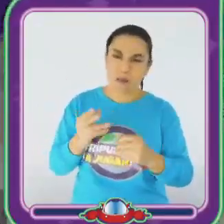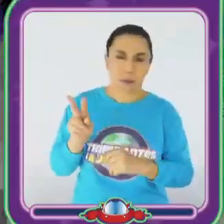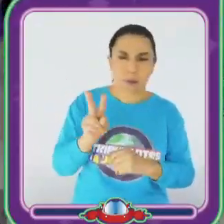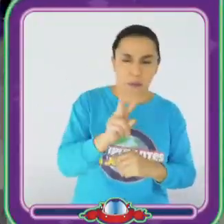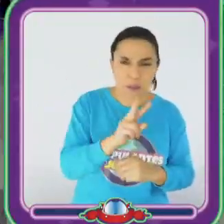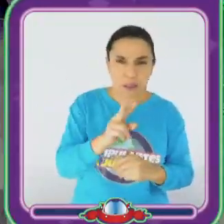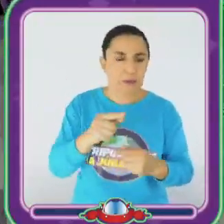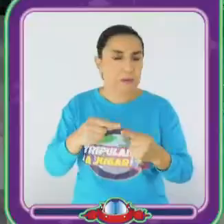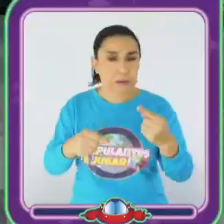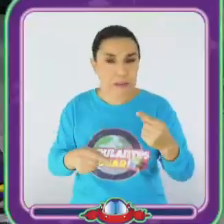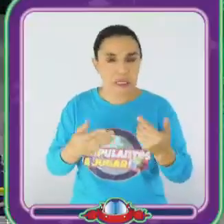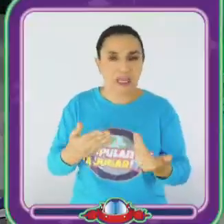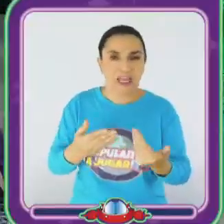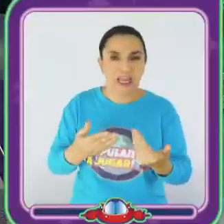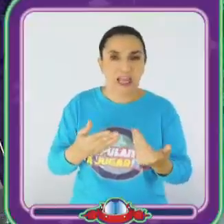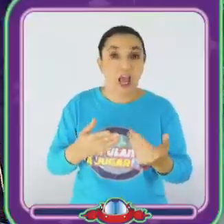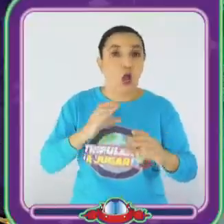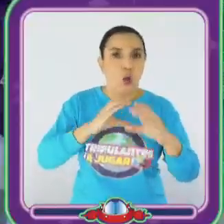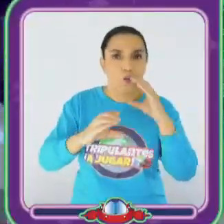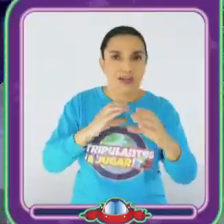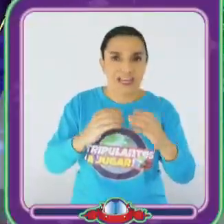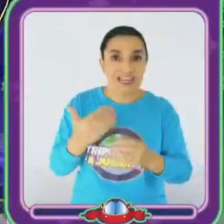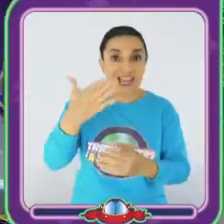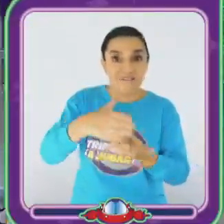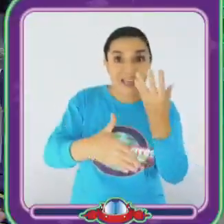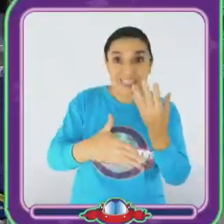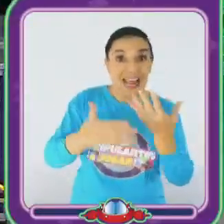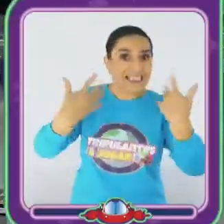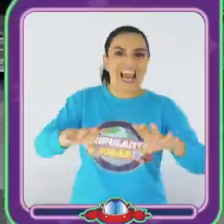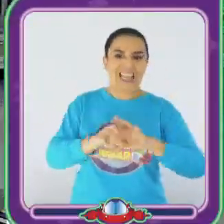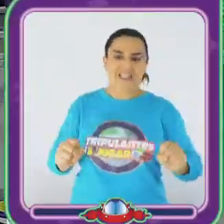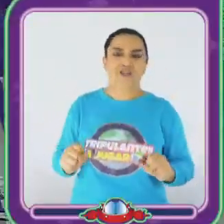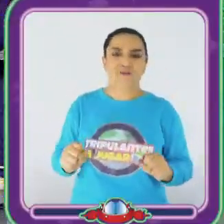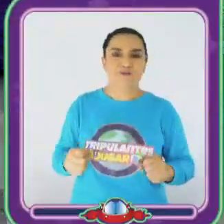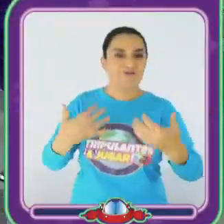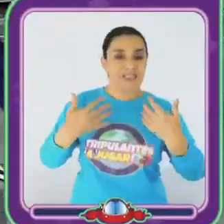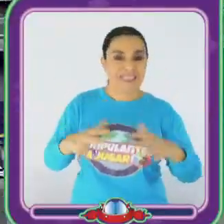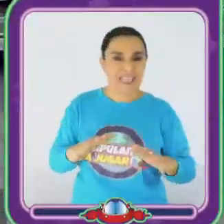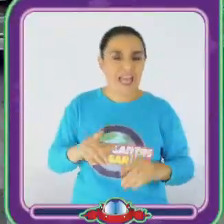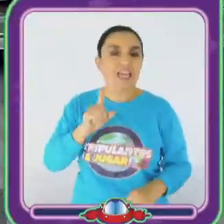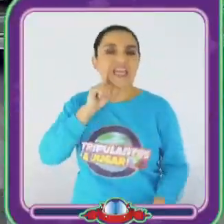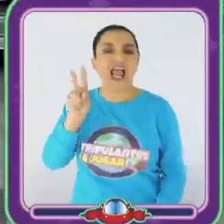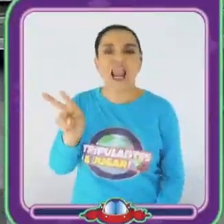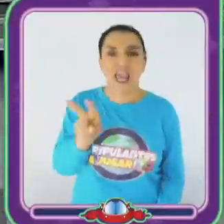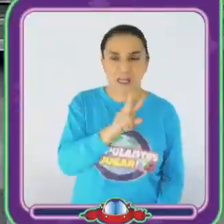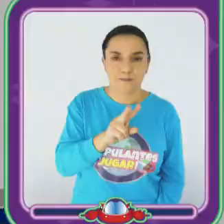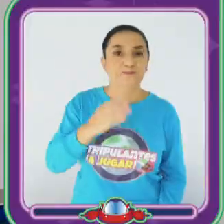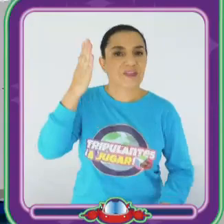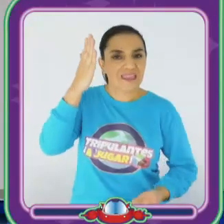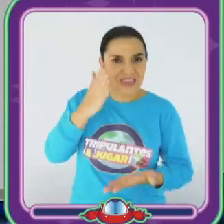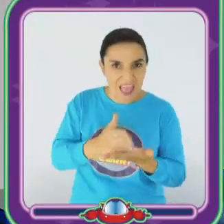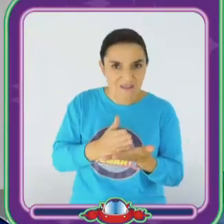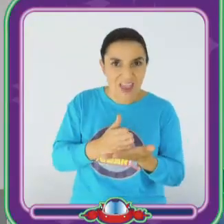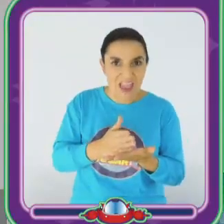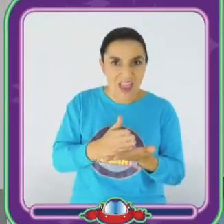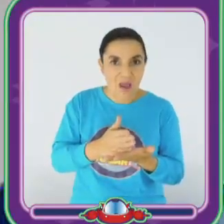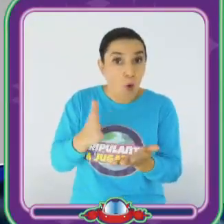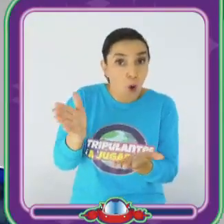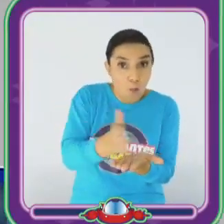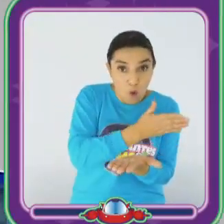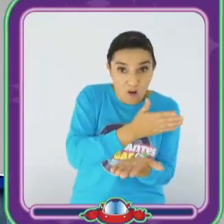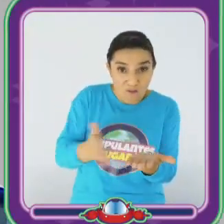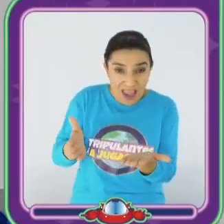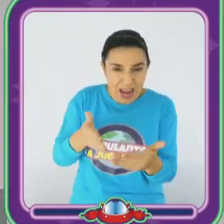ballenas. Comunicarse a las ballenas. ¡Listo! ¡Listo! Ya, ¿lo tienen? ¿Quién me lo puede leer? Debemos mover